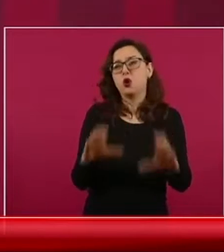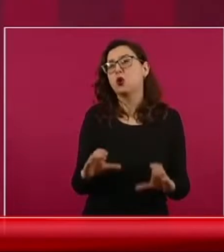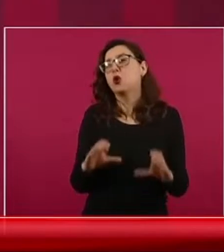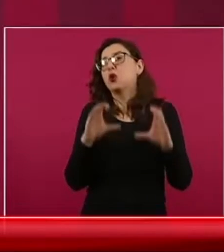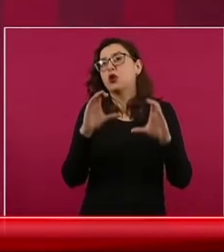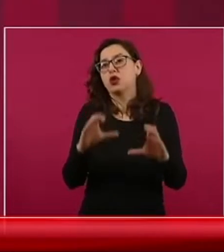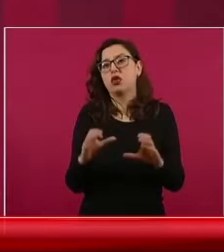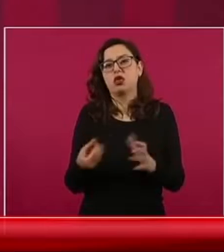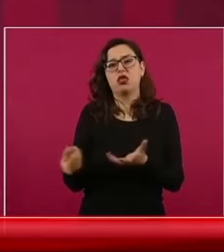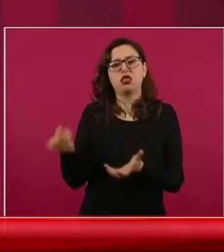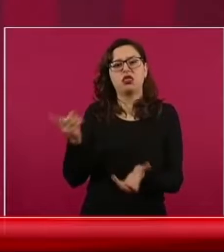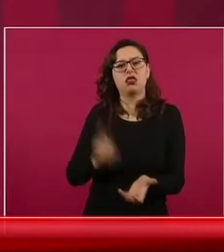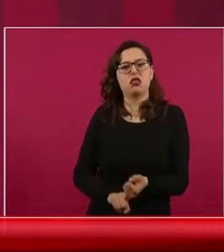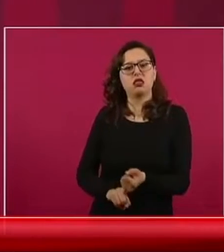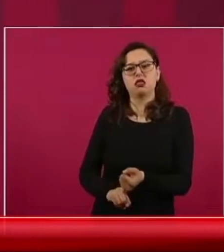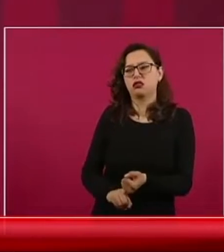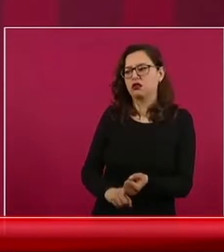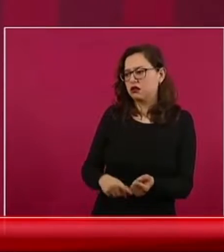estamos llevando a cabo